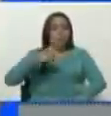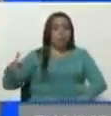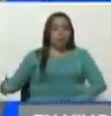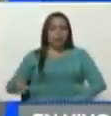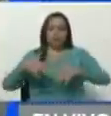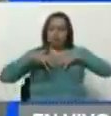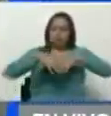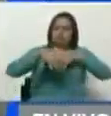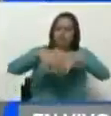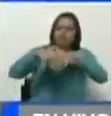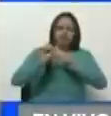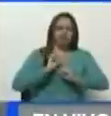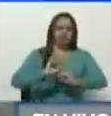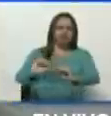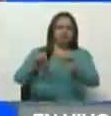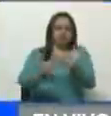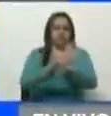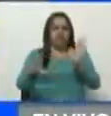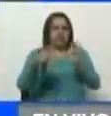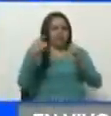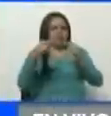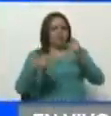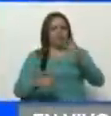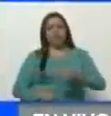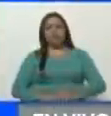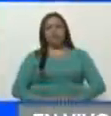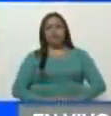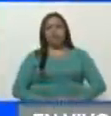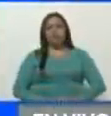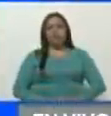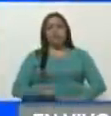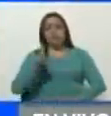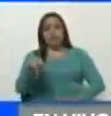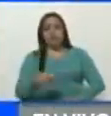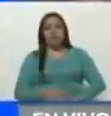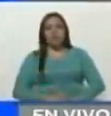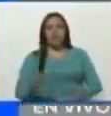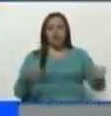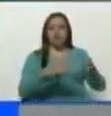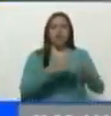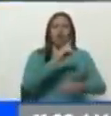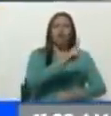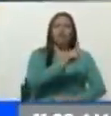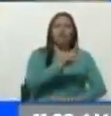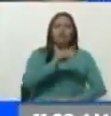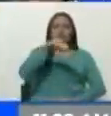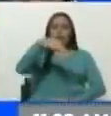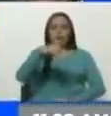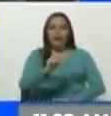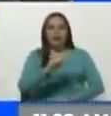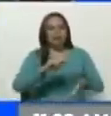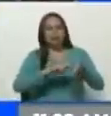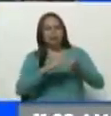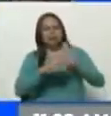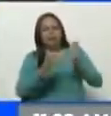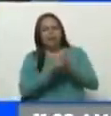protestó contra ellas, y gran parte de la Duma, el poder legislativo de la Unión